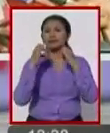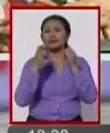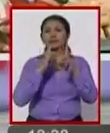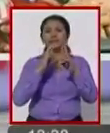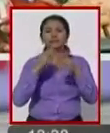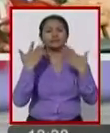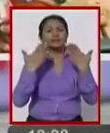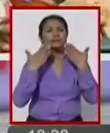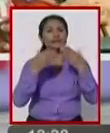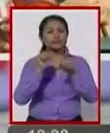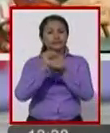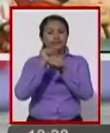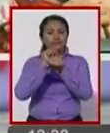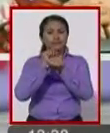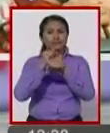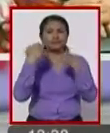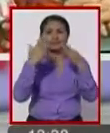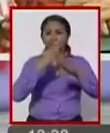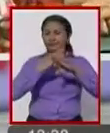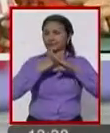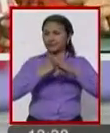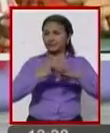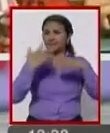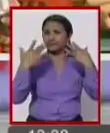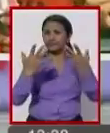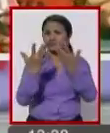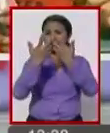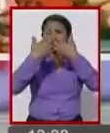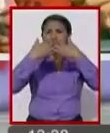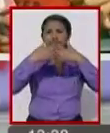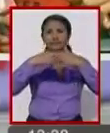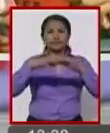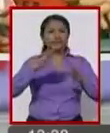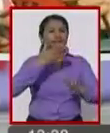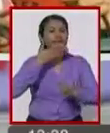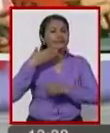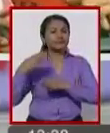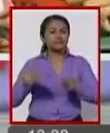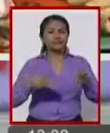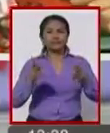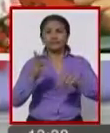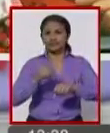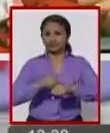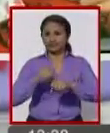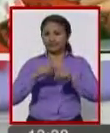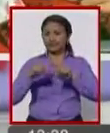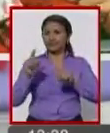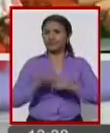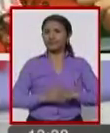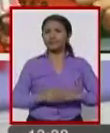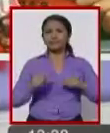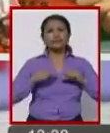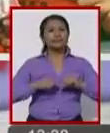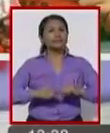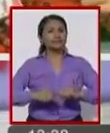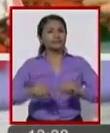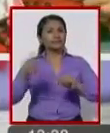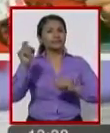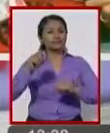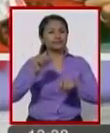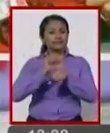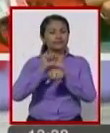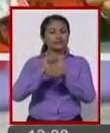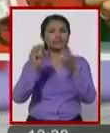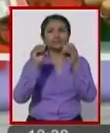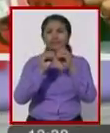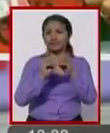respuesta, que gracias a este trabajo de prevención hemos podido coordinar de mejor manera en este momento, pero aún se necesita